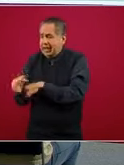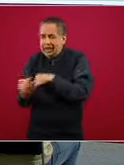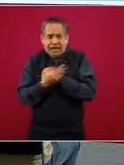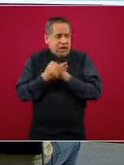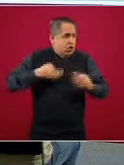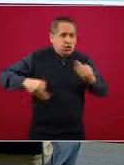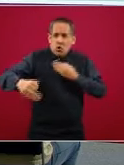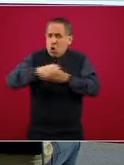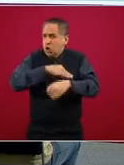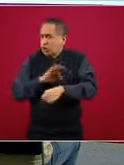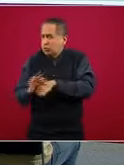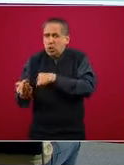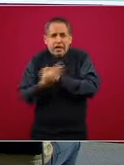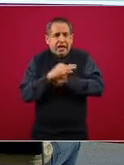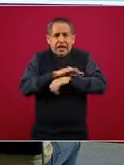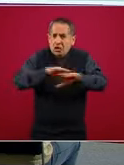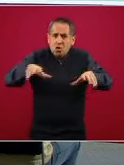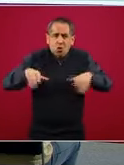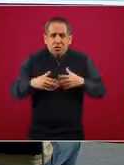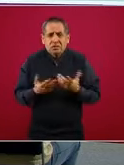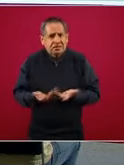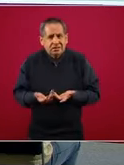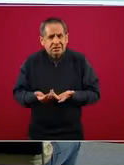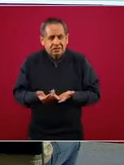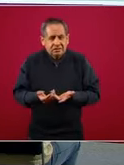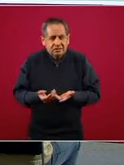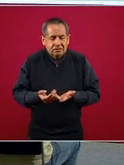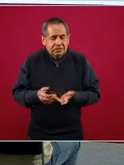unos a otros. Esto es